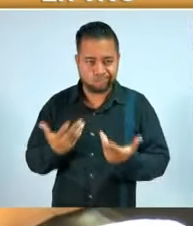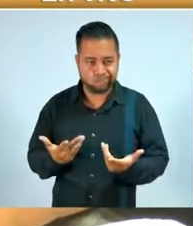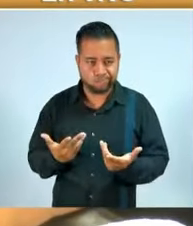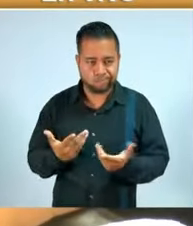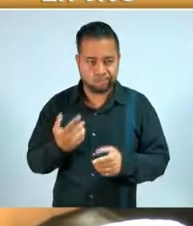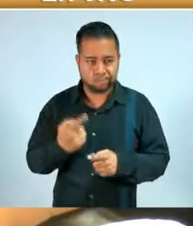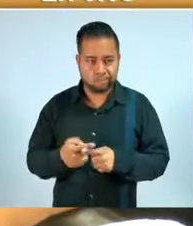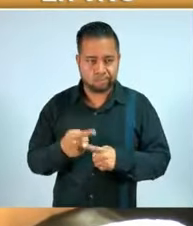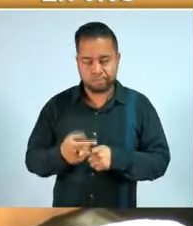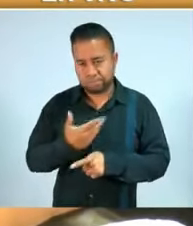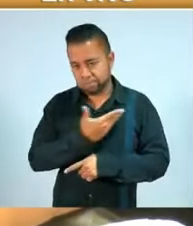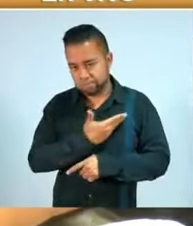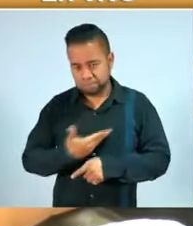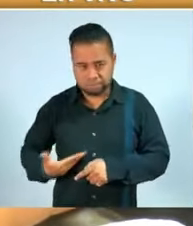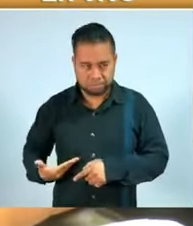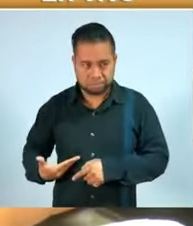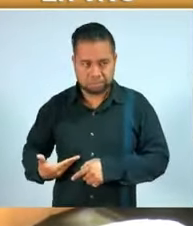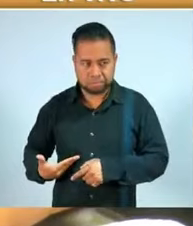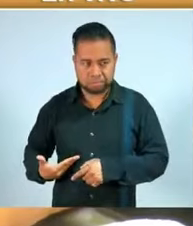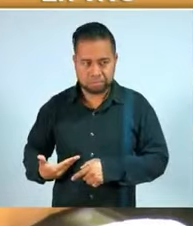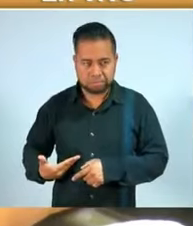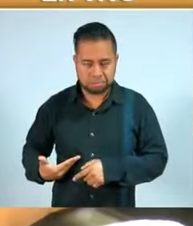la presidenta,